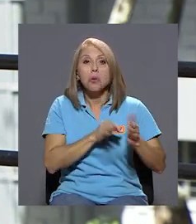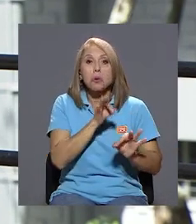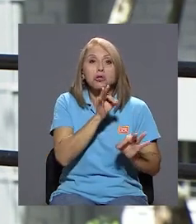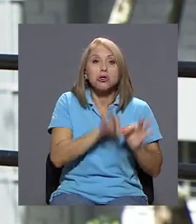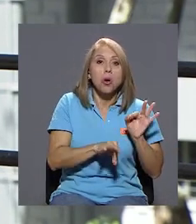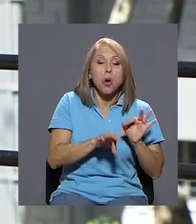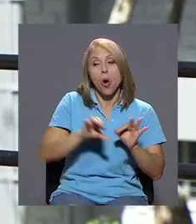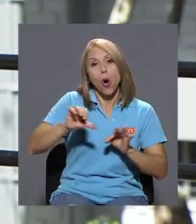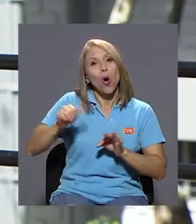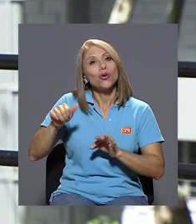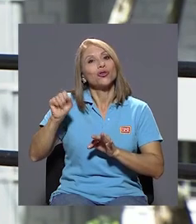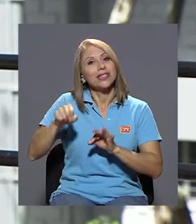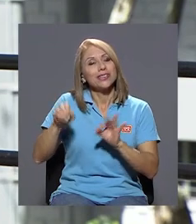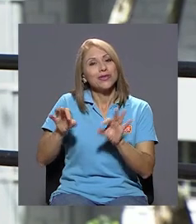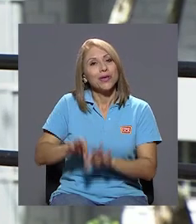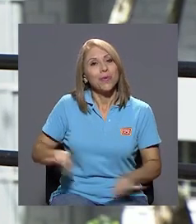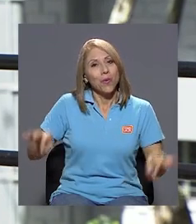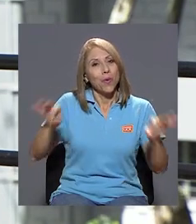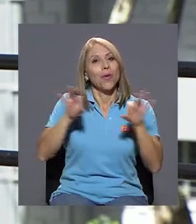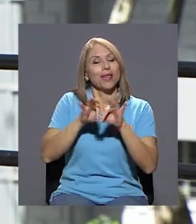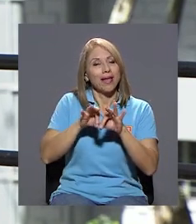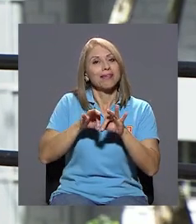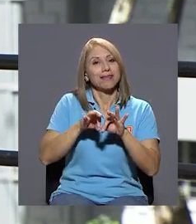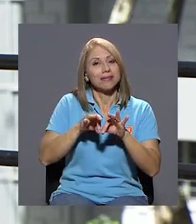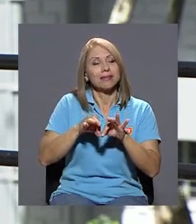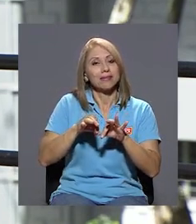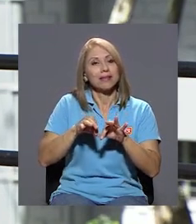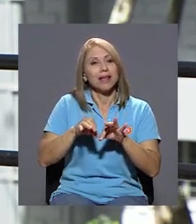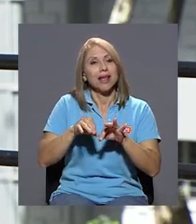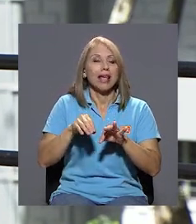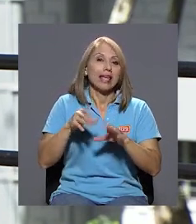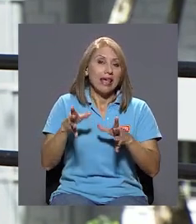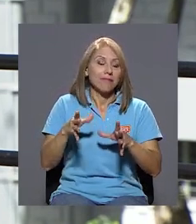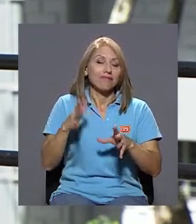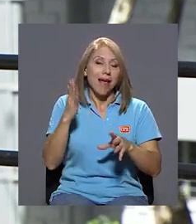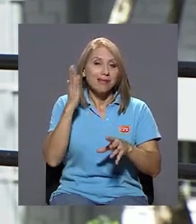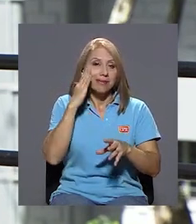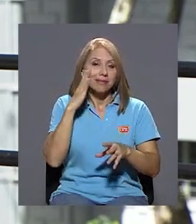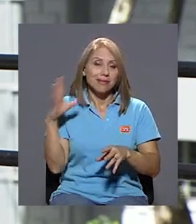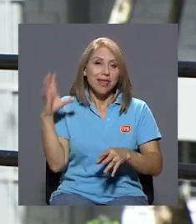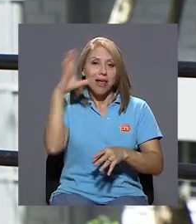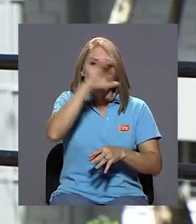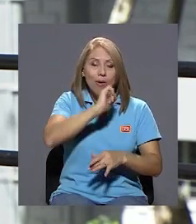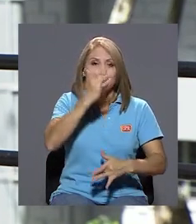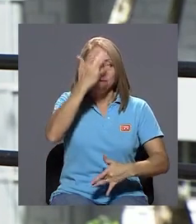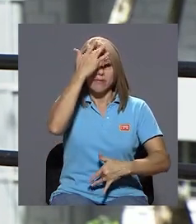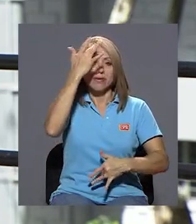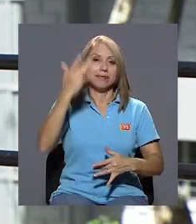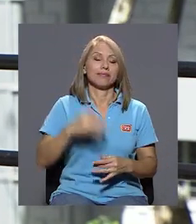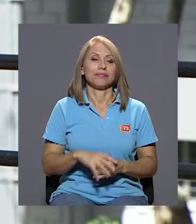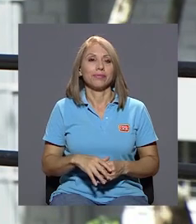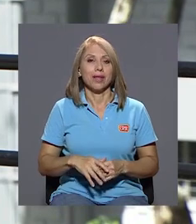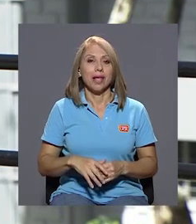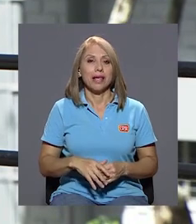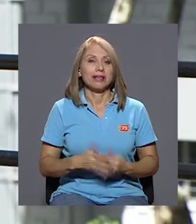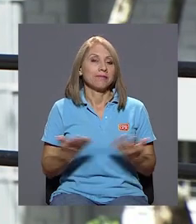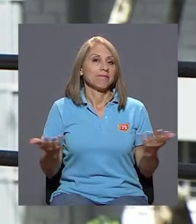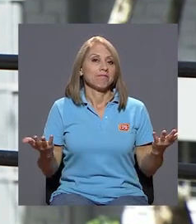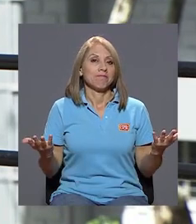soplos inofensivos y hay unos soplos que sí son importantes, que son los que dice detectan la cardiopatía.